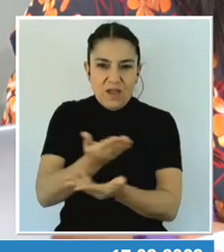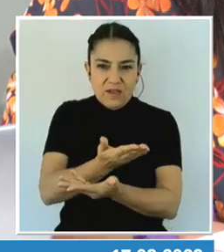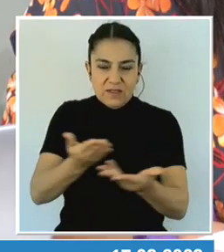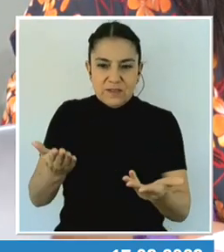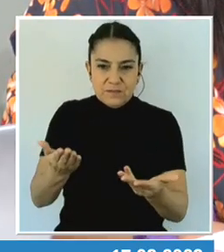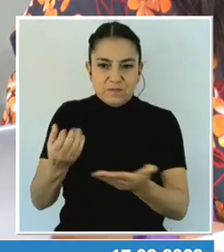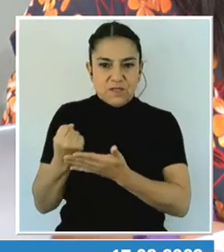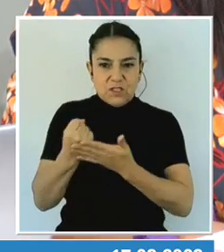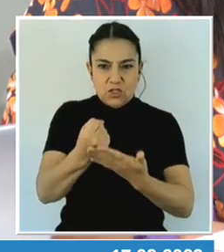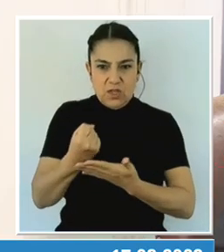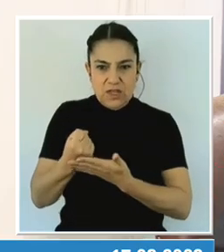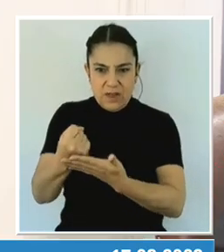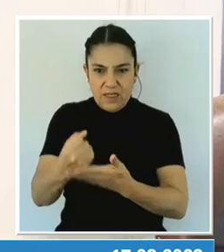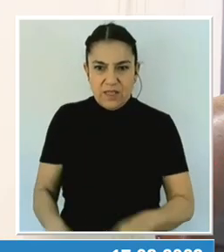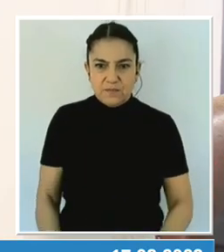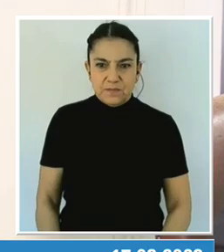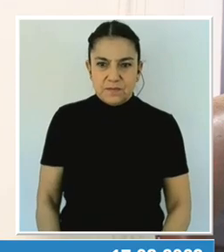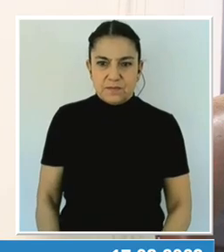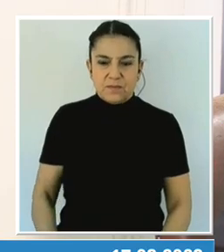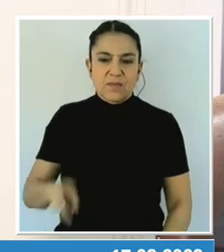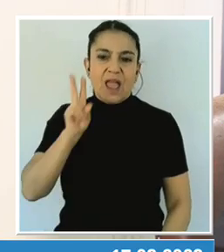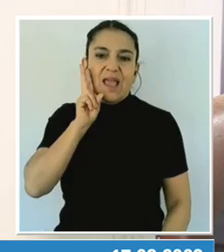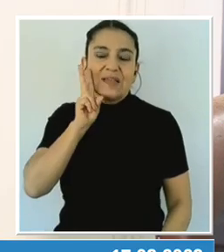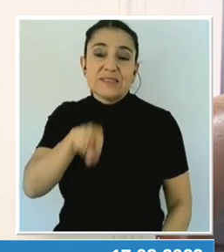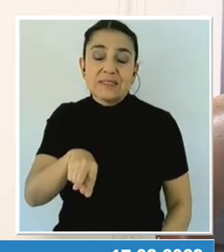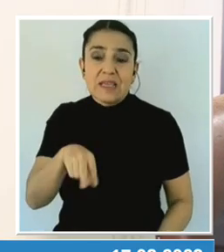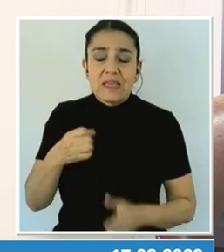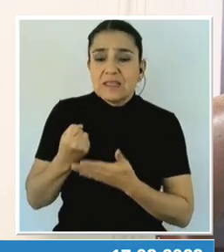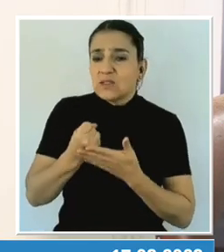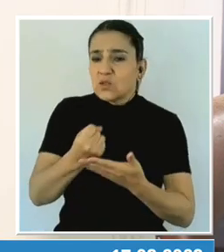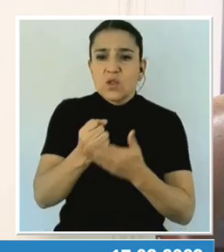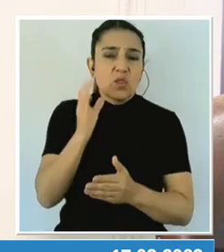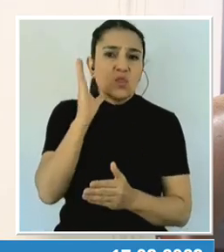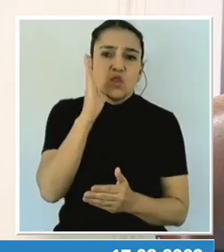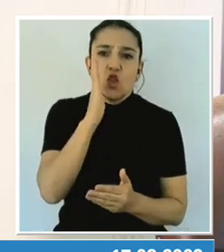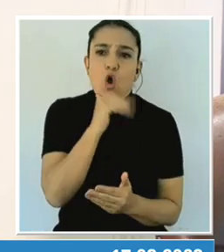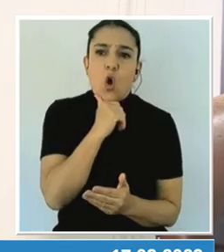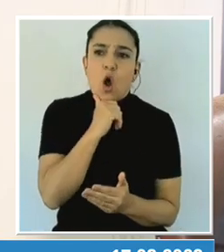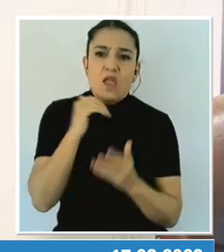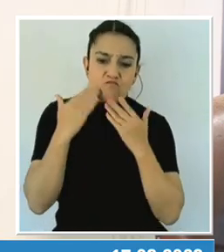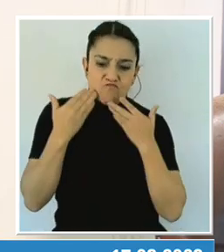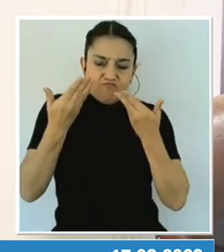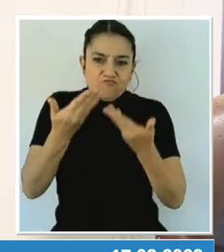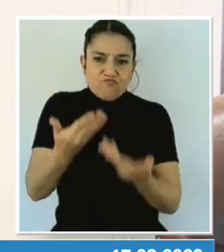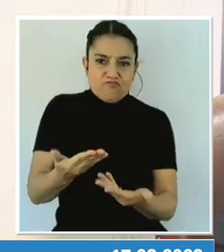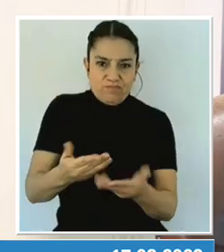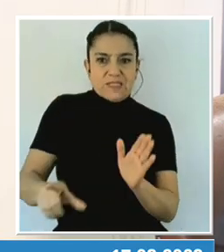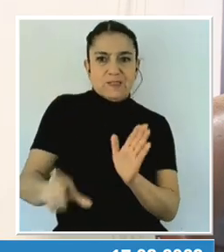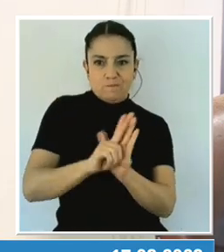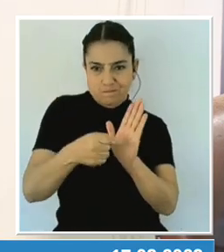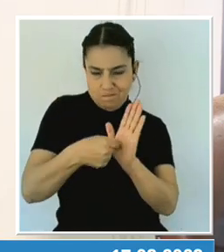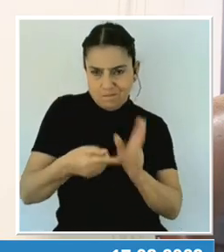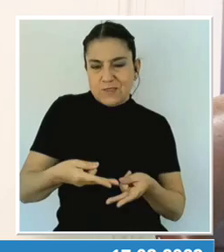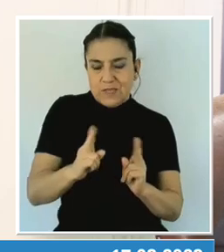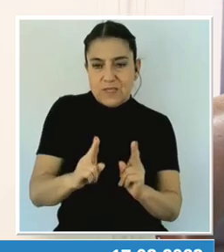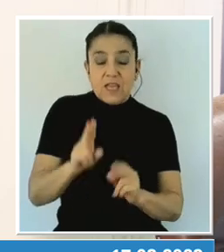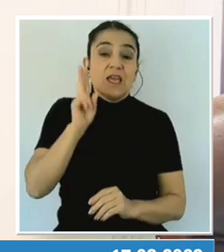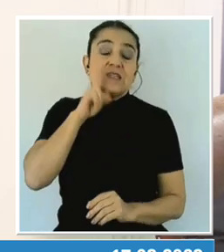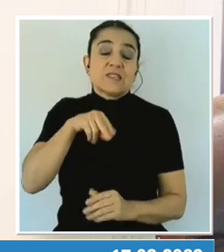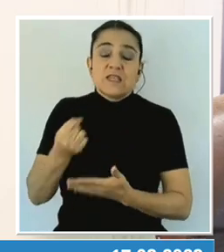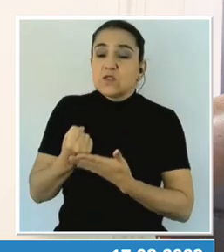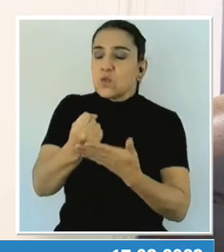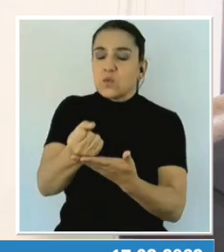solidaridad, porque sin solidaridad no hay subsidiariedad legítima. Sin solidaridad no existe